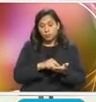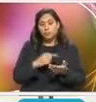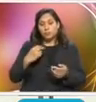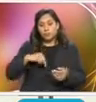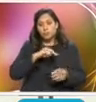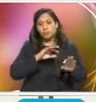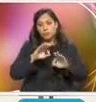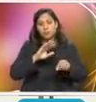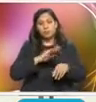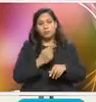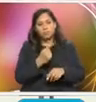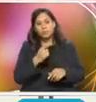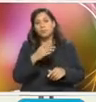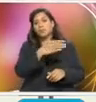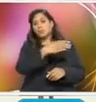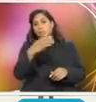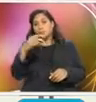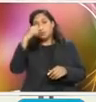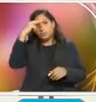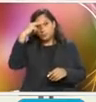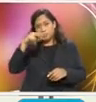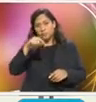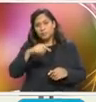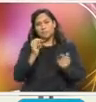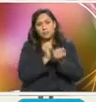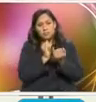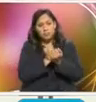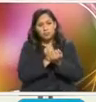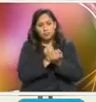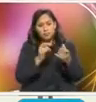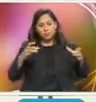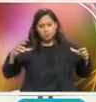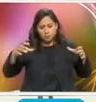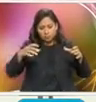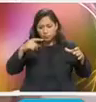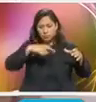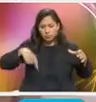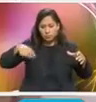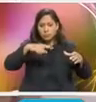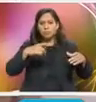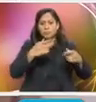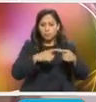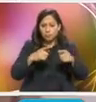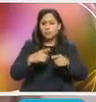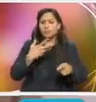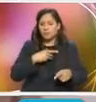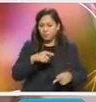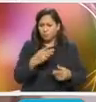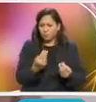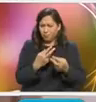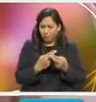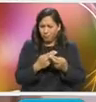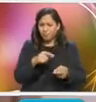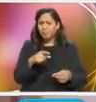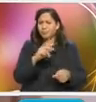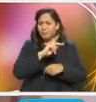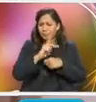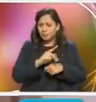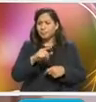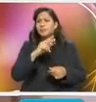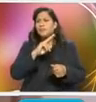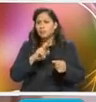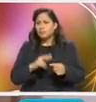nosotros trabajamos, porque las zonas rurales en México también son concentradoras de la mayor diversidad y riqueza natural del país, ¿no? Lo